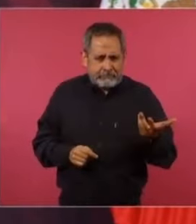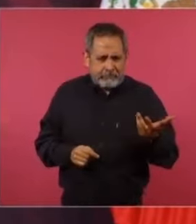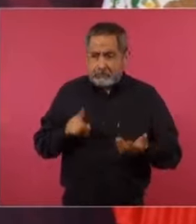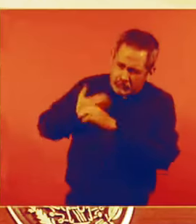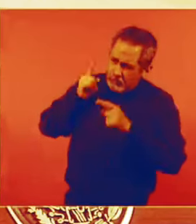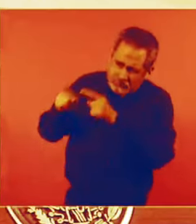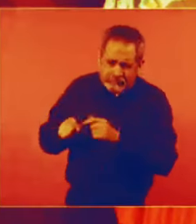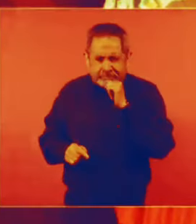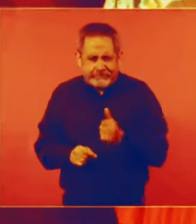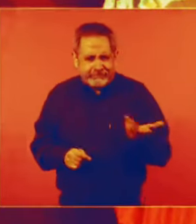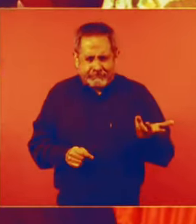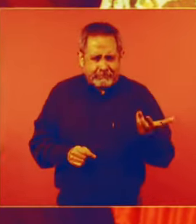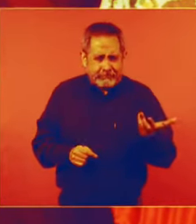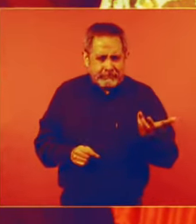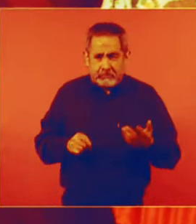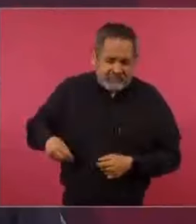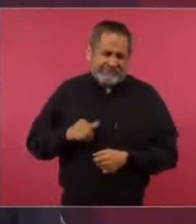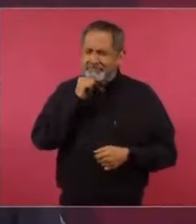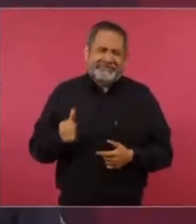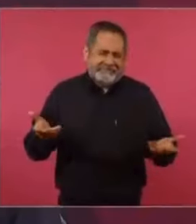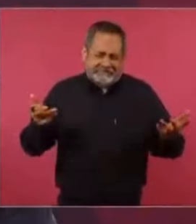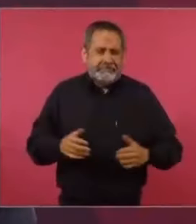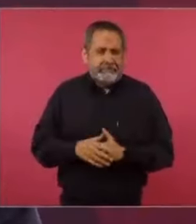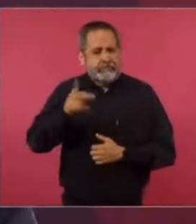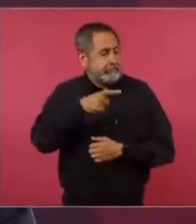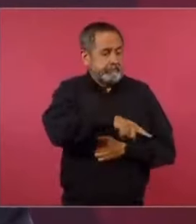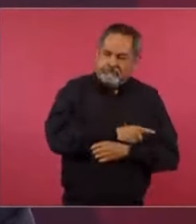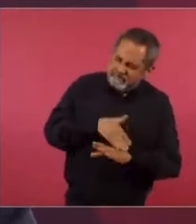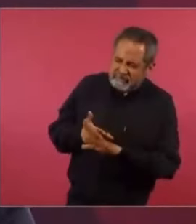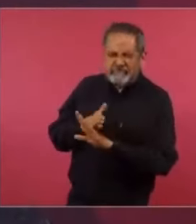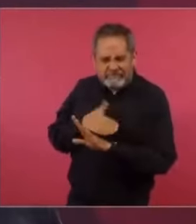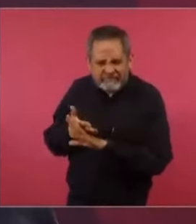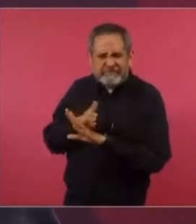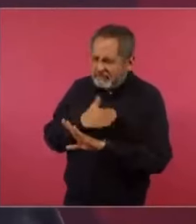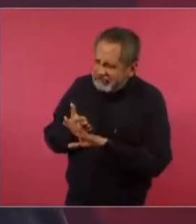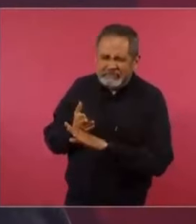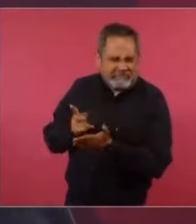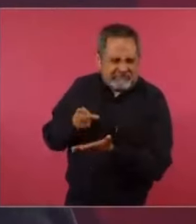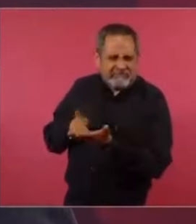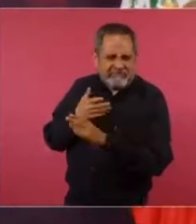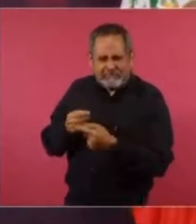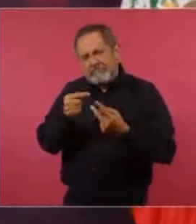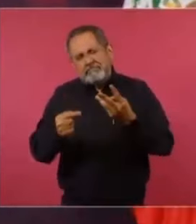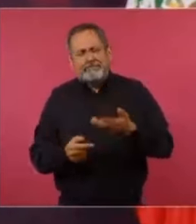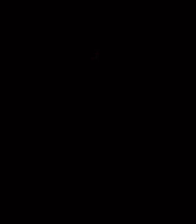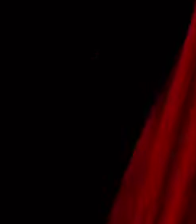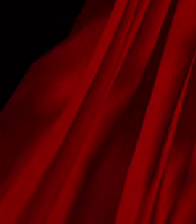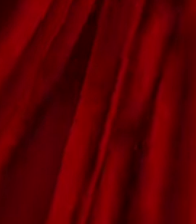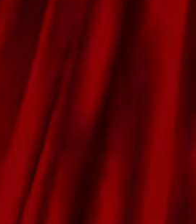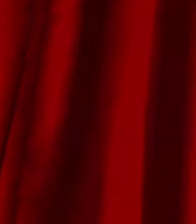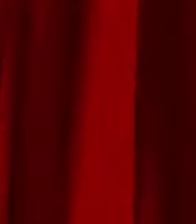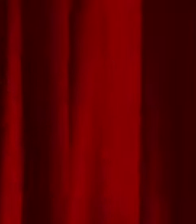menos es culpable. Pero, y así otras cosas.